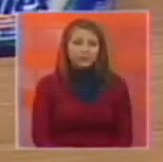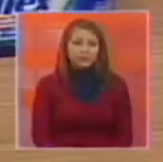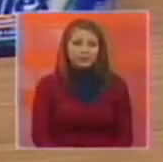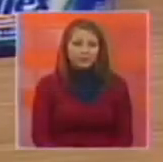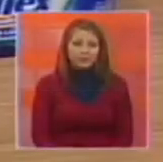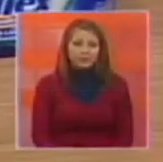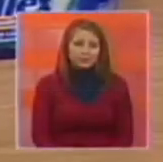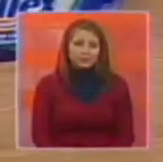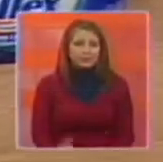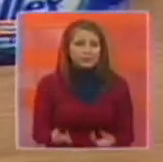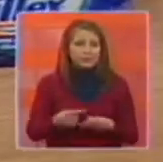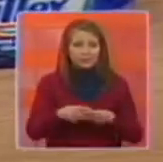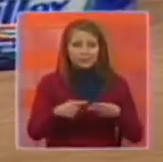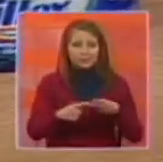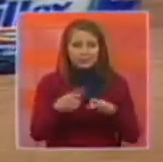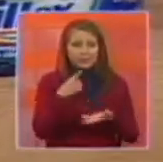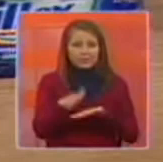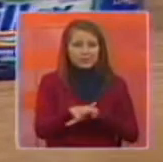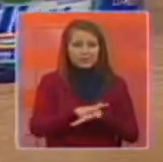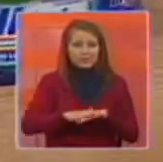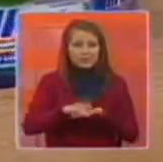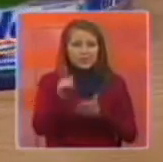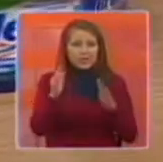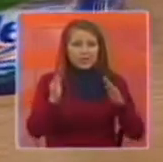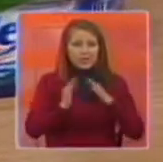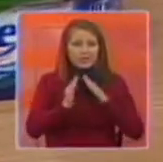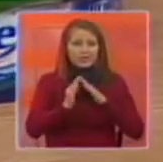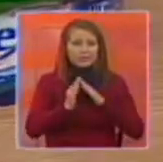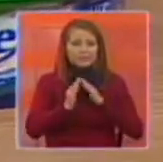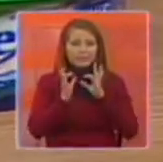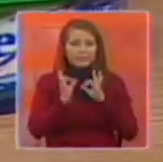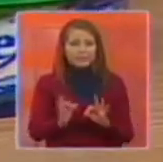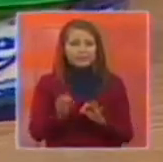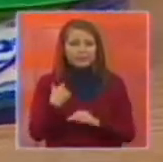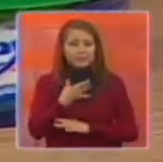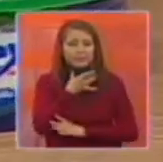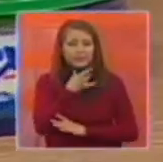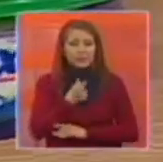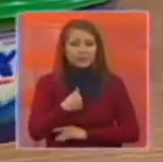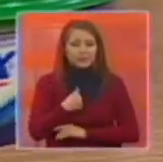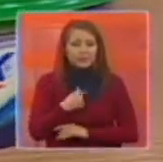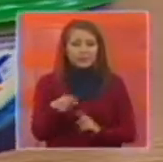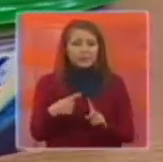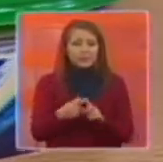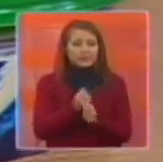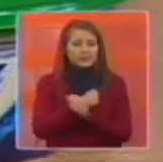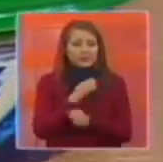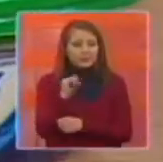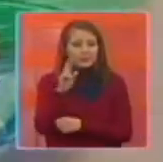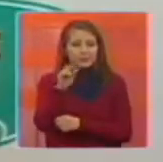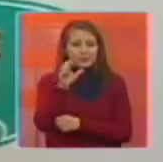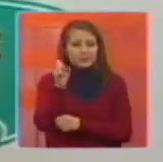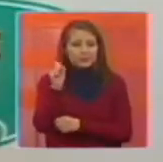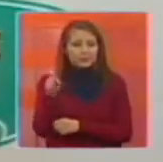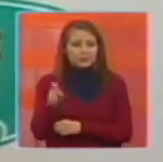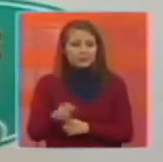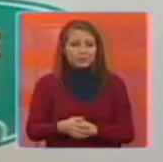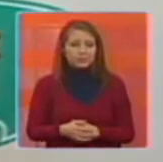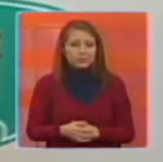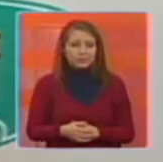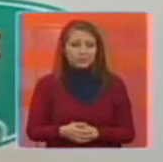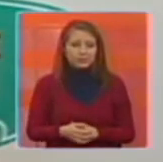utilizar. Es Brillex brillante para su hogar. Eso es definitivo. A mí me encanta. Amo a Brillex. Y mira cómo está ya hirviendo, ven.